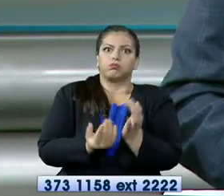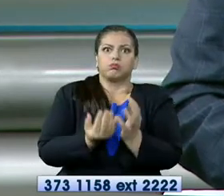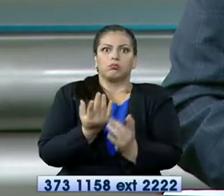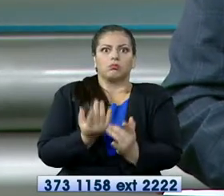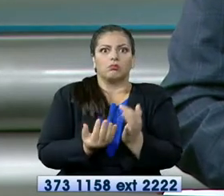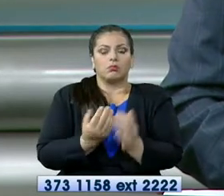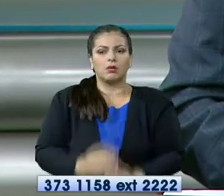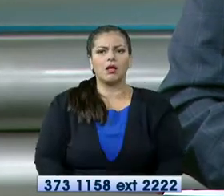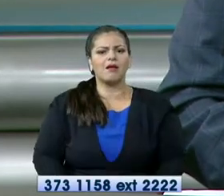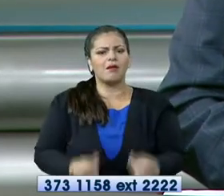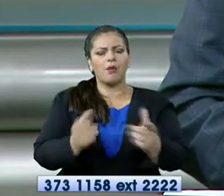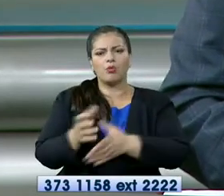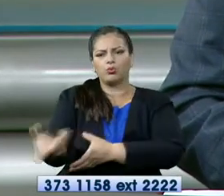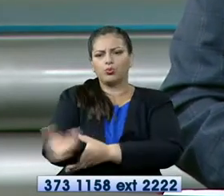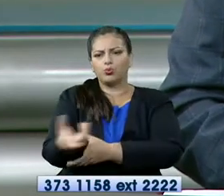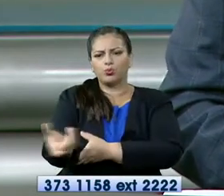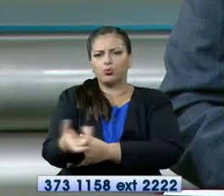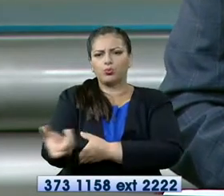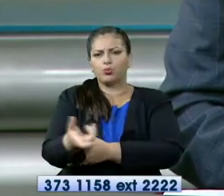se contamine todo el departamento.